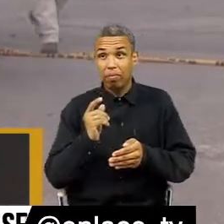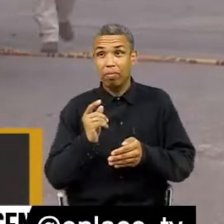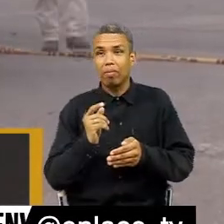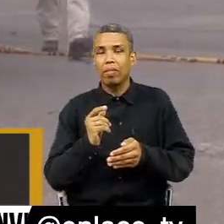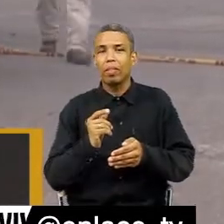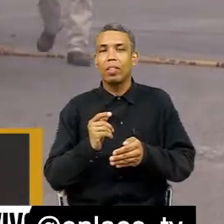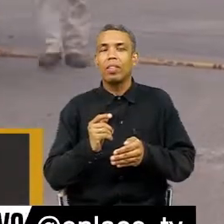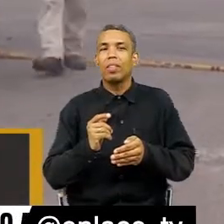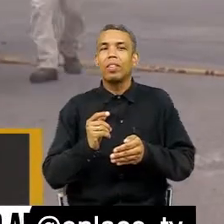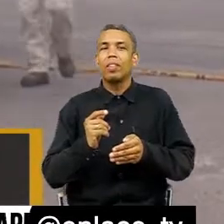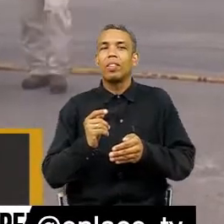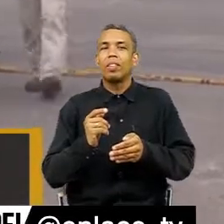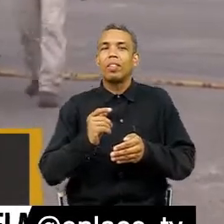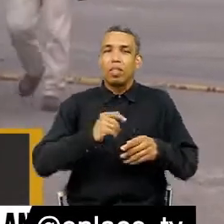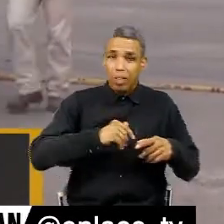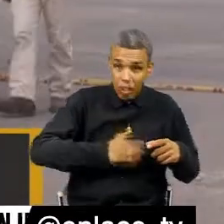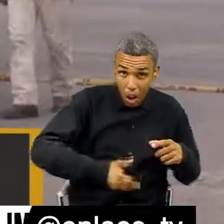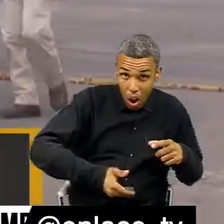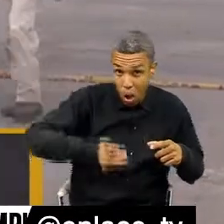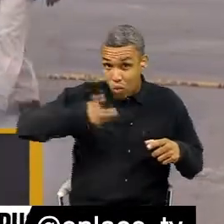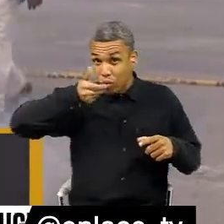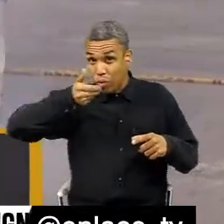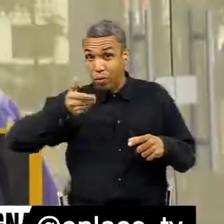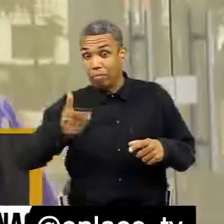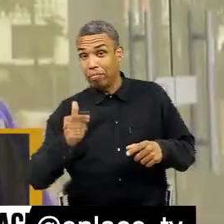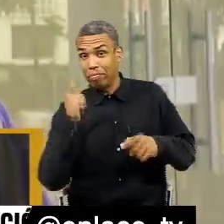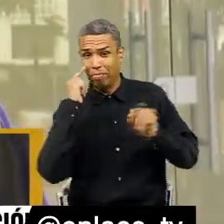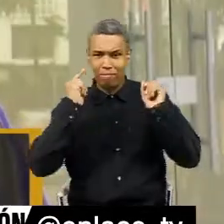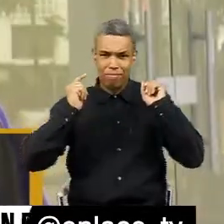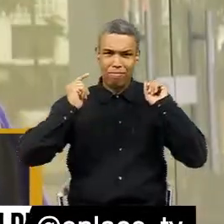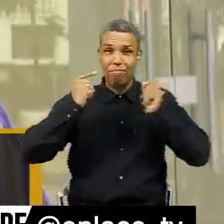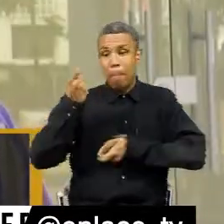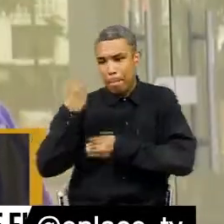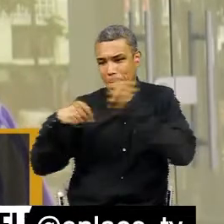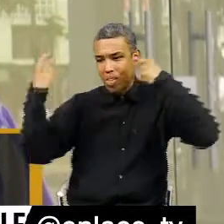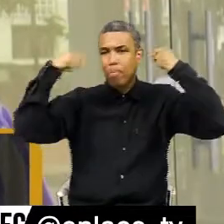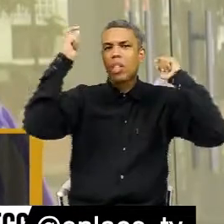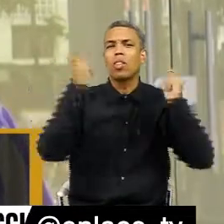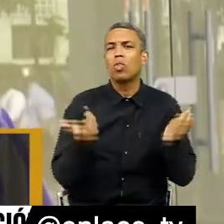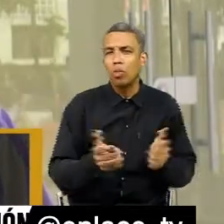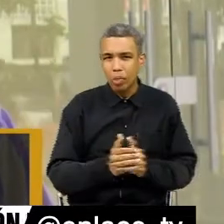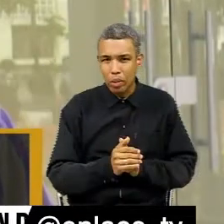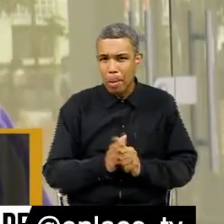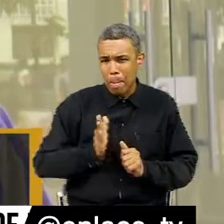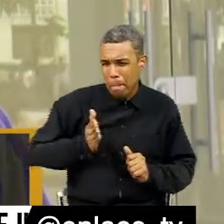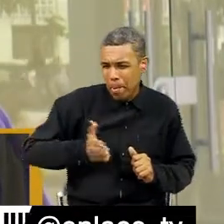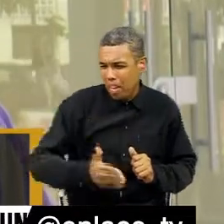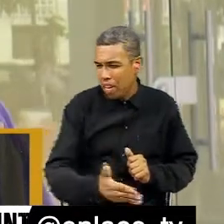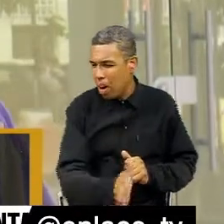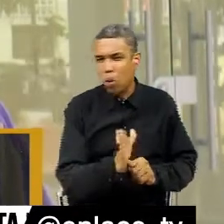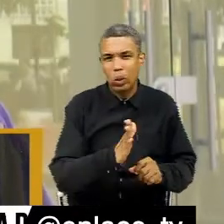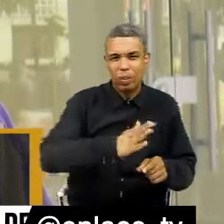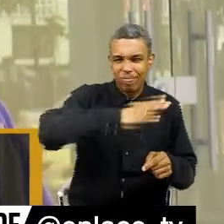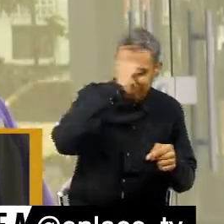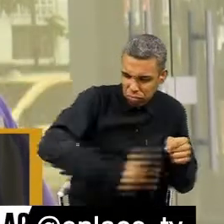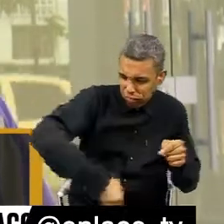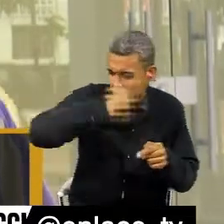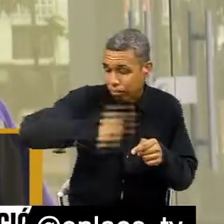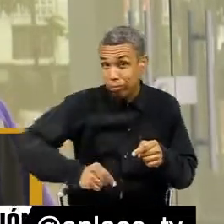séptimo Festival del Sancocho Levanta Muertos. Ese sancocho es hecho a base de todas las clases de pescado del Magdalena. Eso